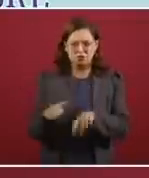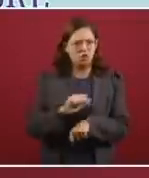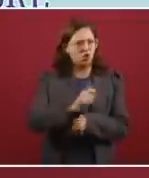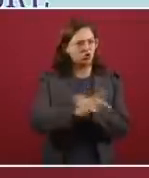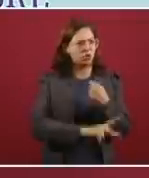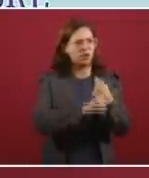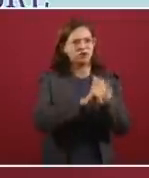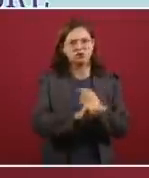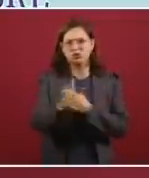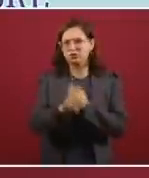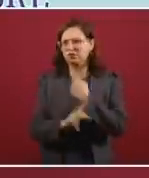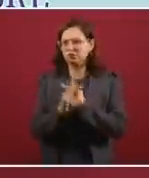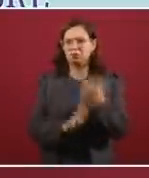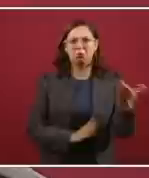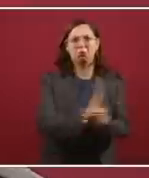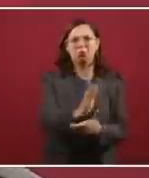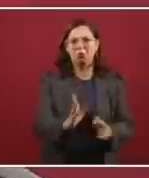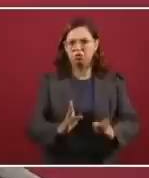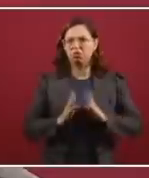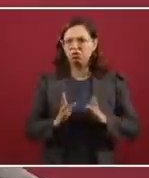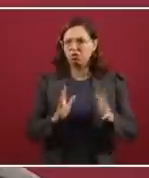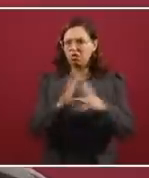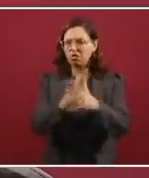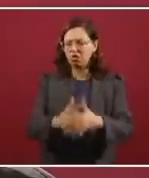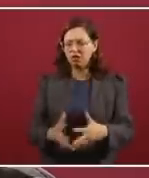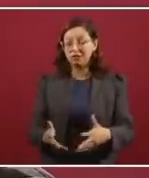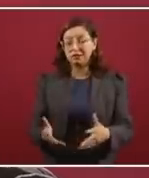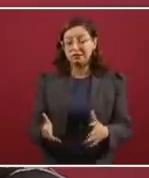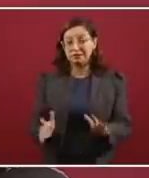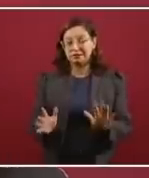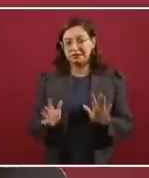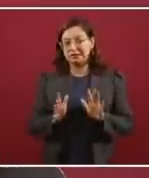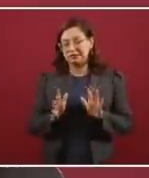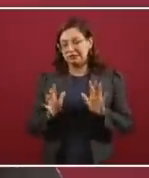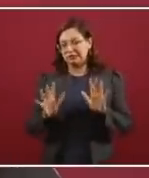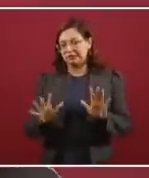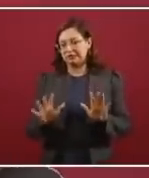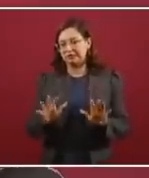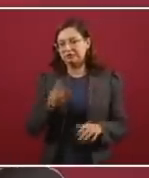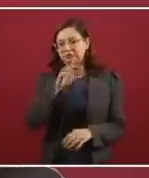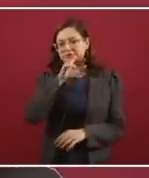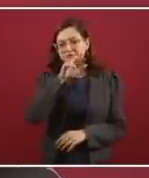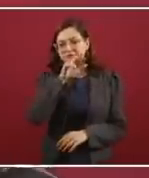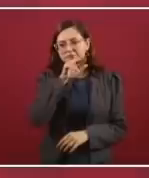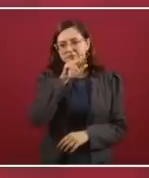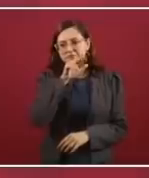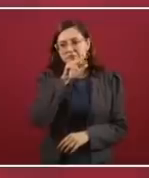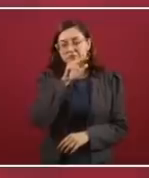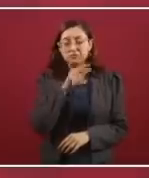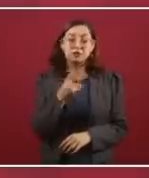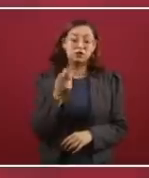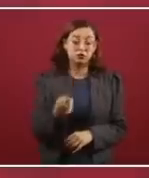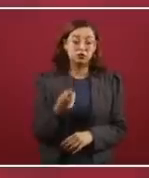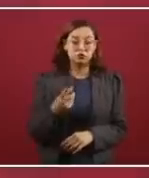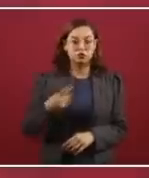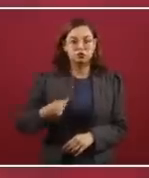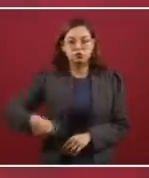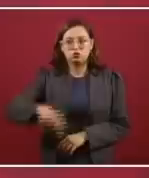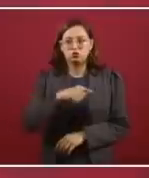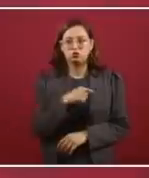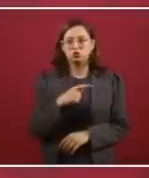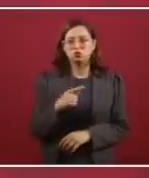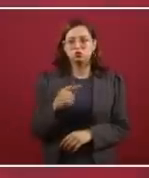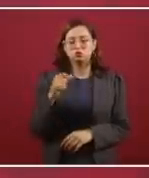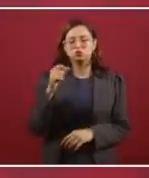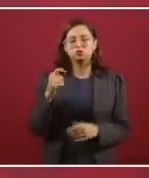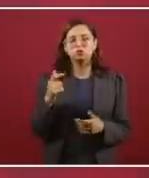tanto, de antemano y por razón de política exterior esencial, México ayer